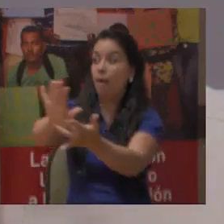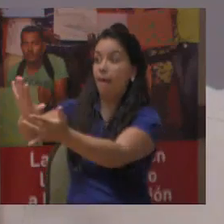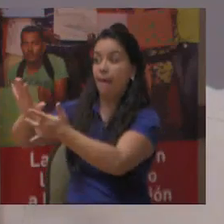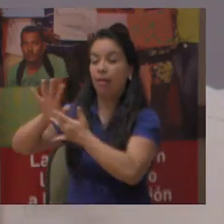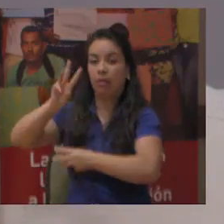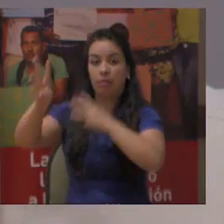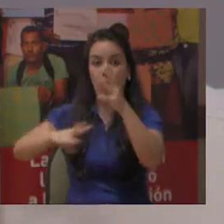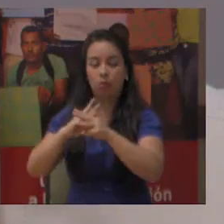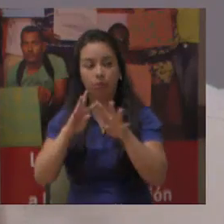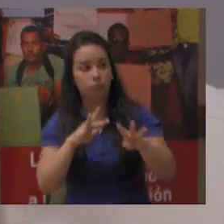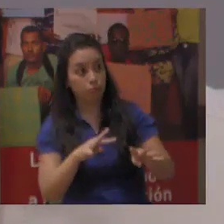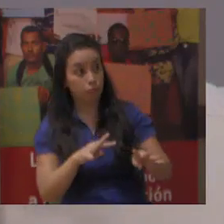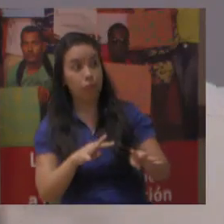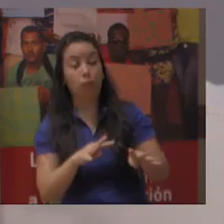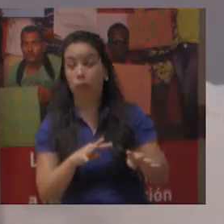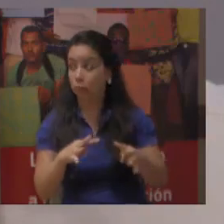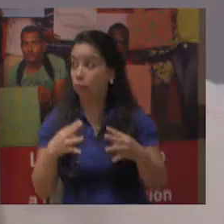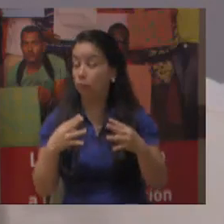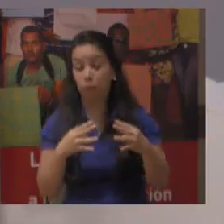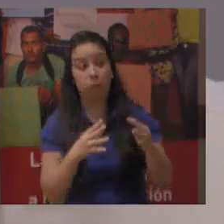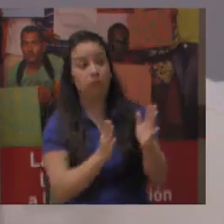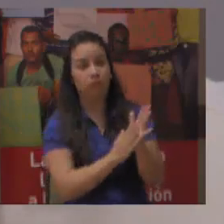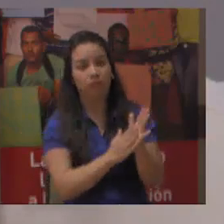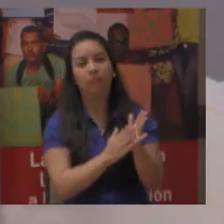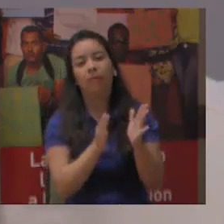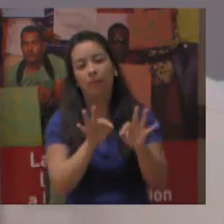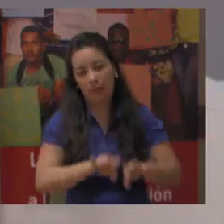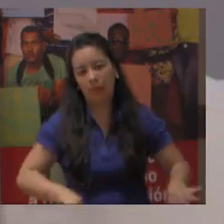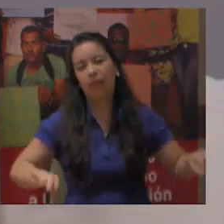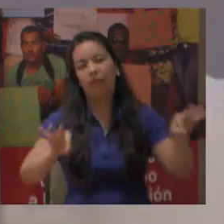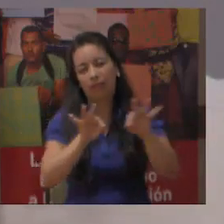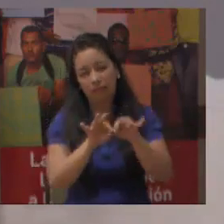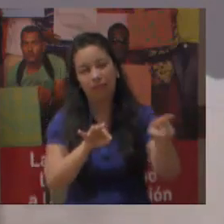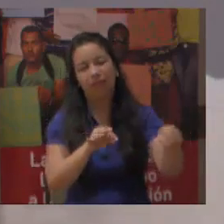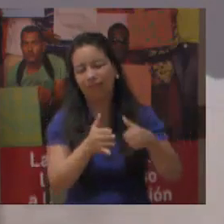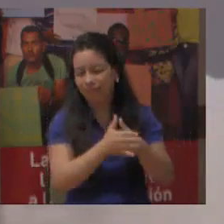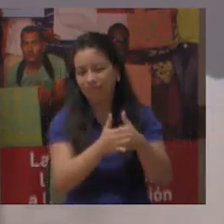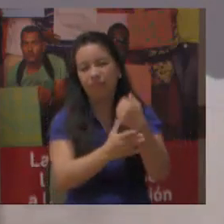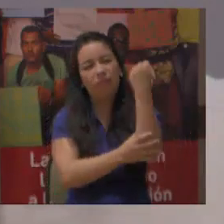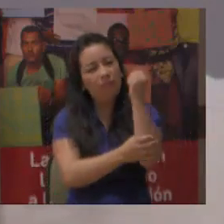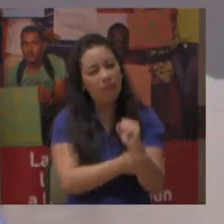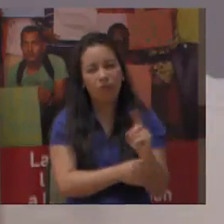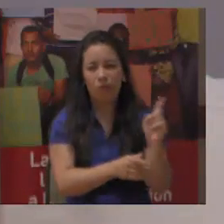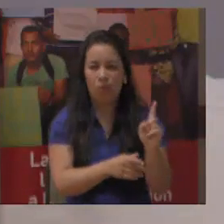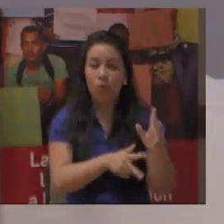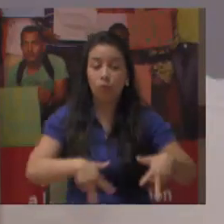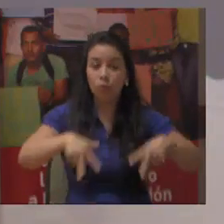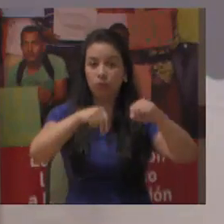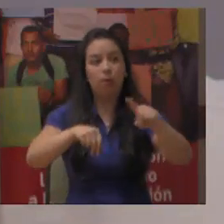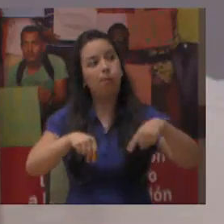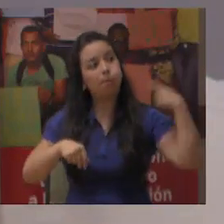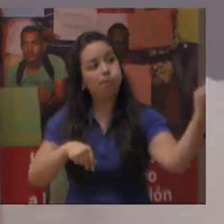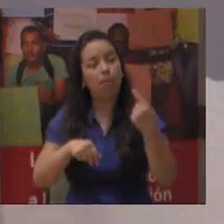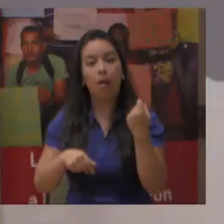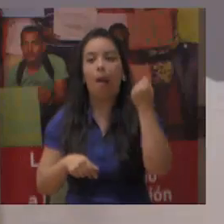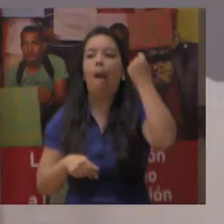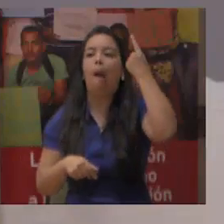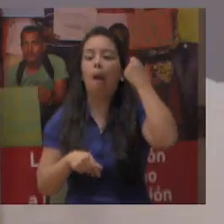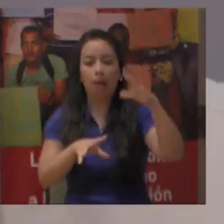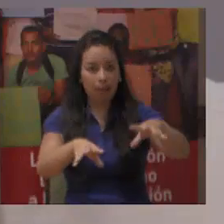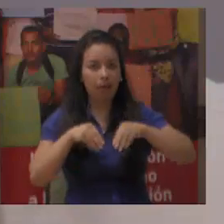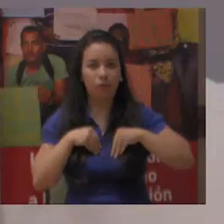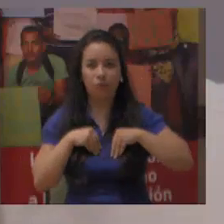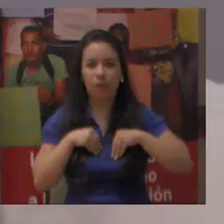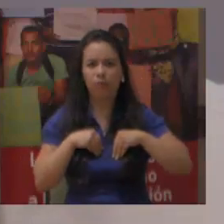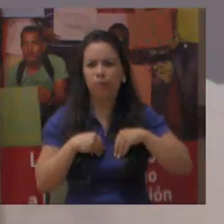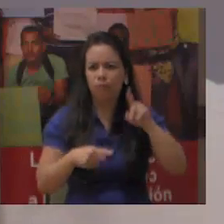nos conoce muy poca gente, cada vez más, pero todavía seguimos sin que la sociedad en general entienda y asuma todos los